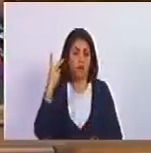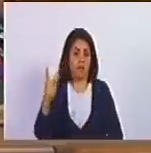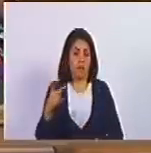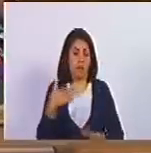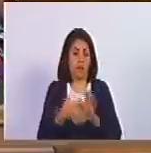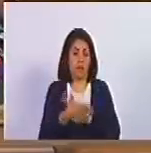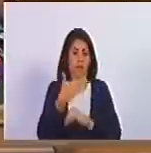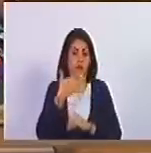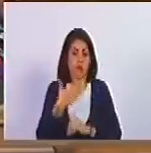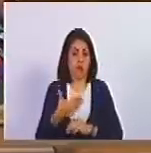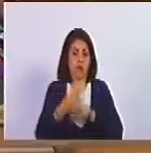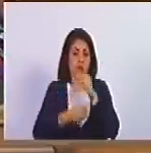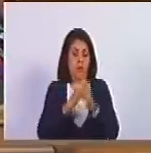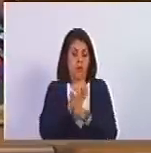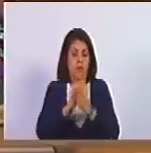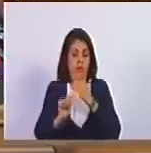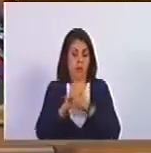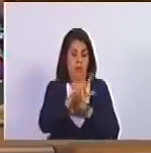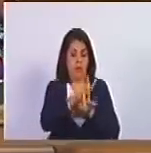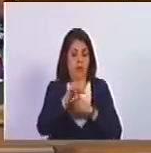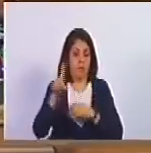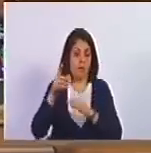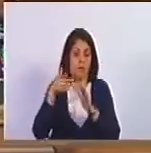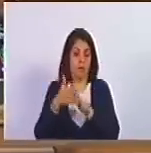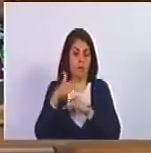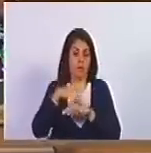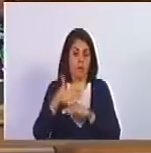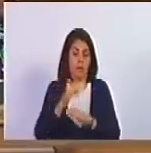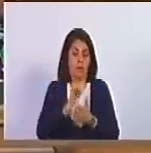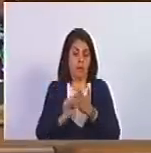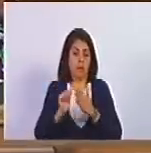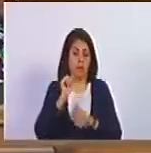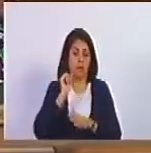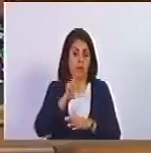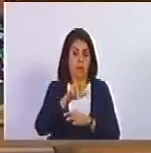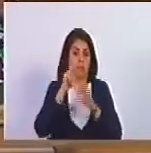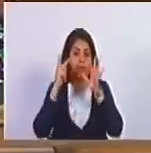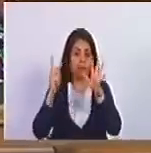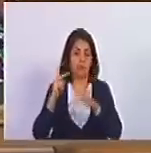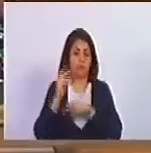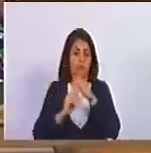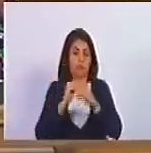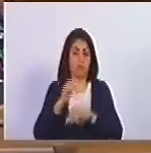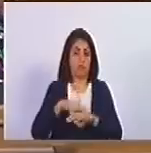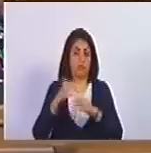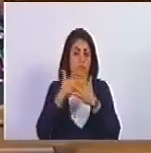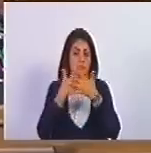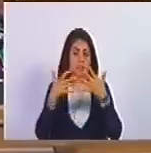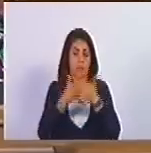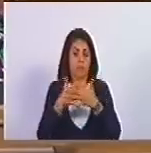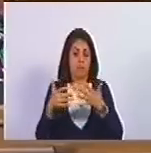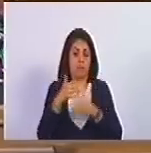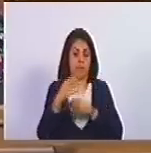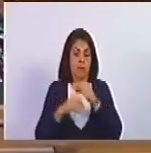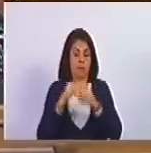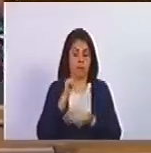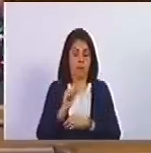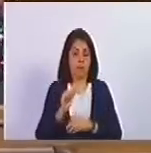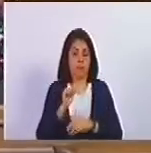Se propone modificar el artículo 36, que pasa a ser el artículo 37, el cual queda redactado en los siguientes términos.